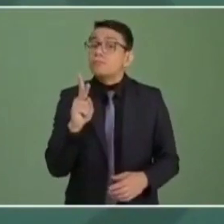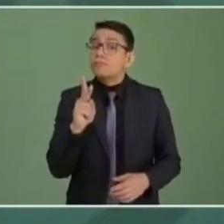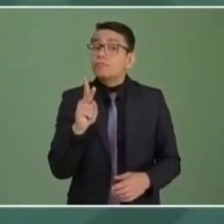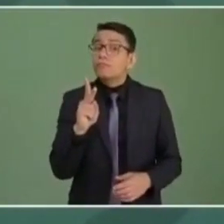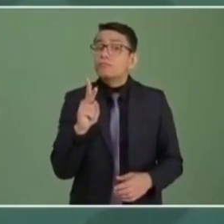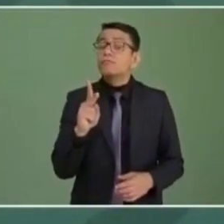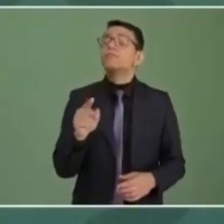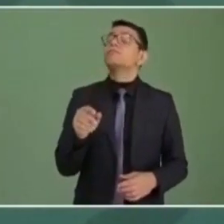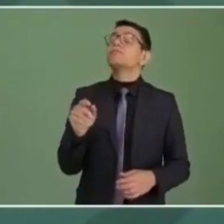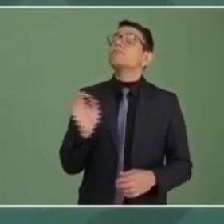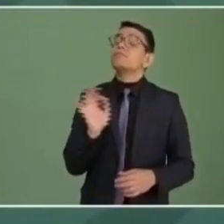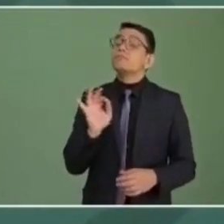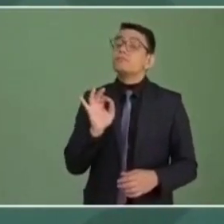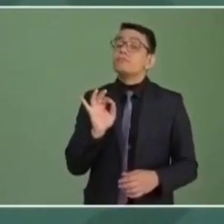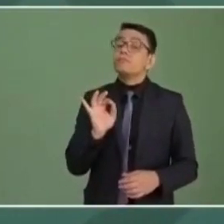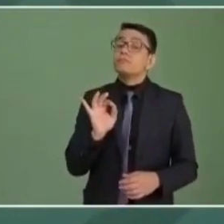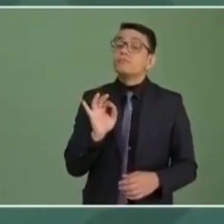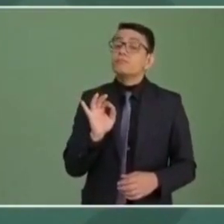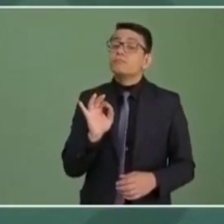pero